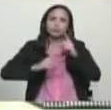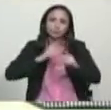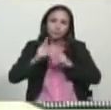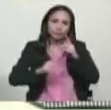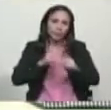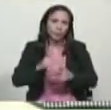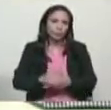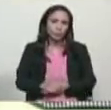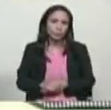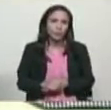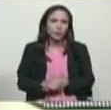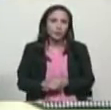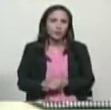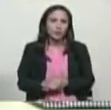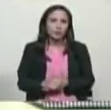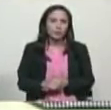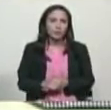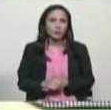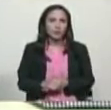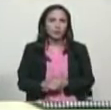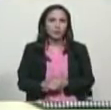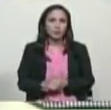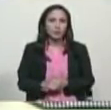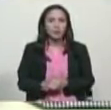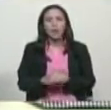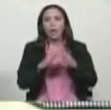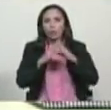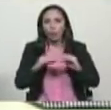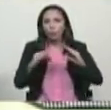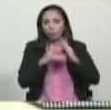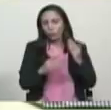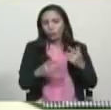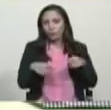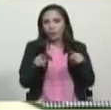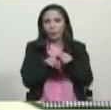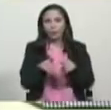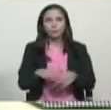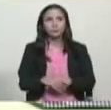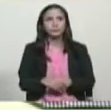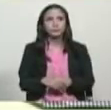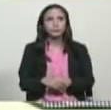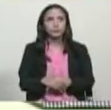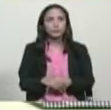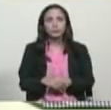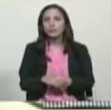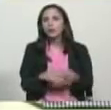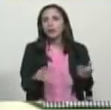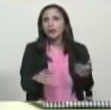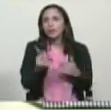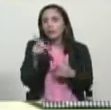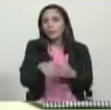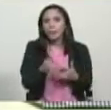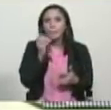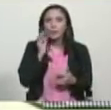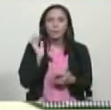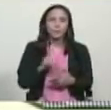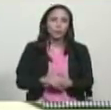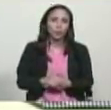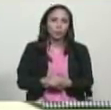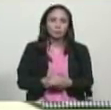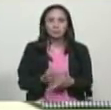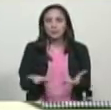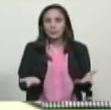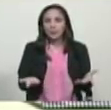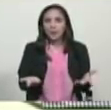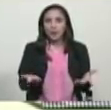local. Y en el caso de los porcinos, igual manera, nosotros pudiéramos tener sustitutos de la soya con